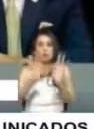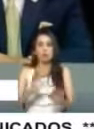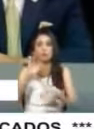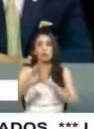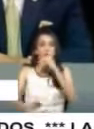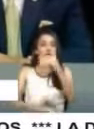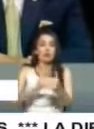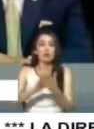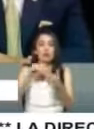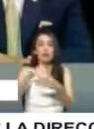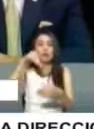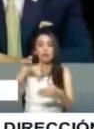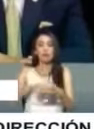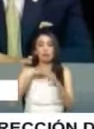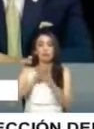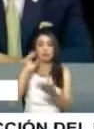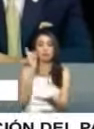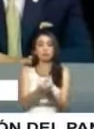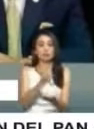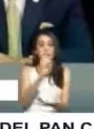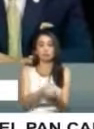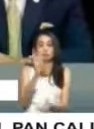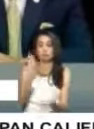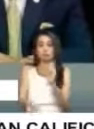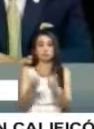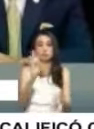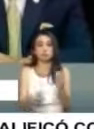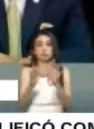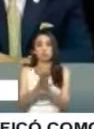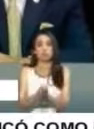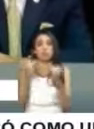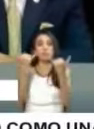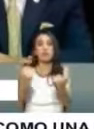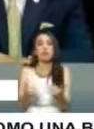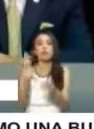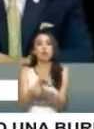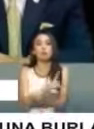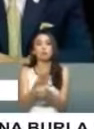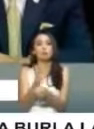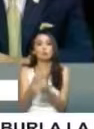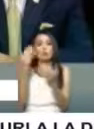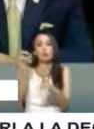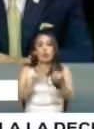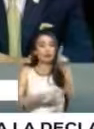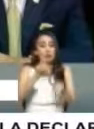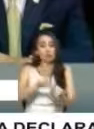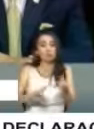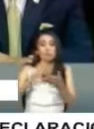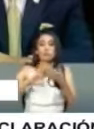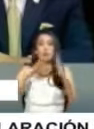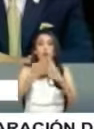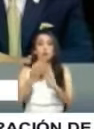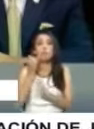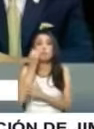137 asambleístas diariamente acá en Quito, que es la sede del Poder Central. A buena hora la policía reaccionó y